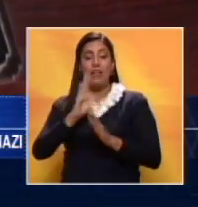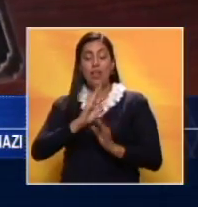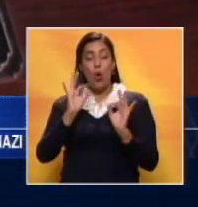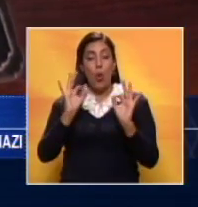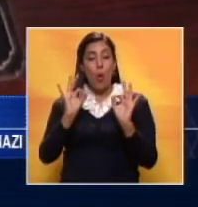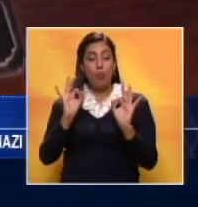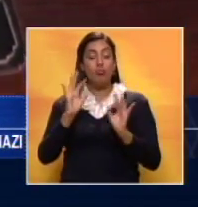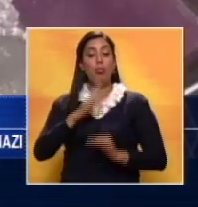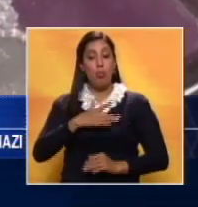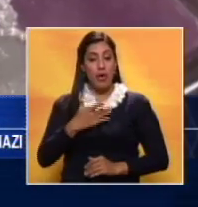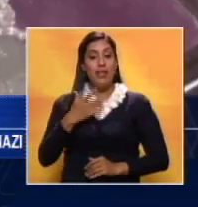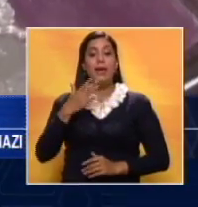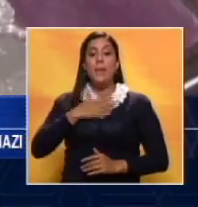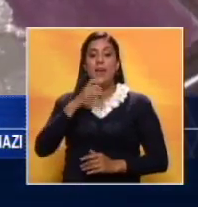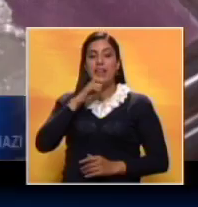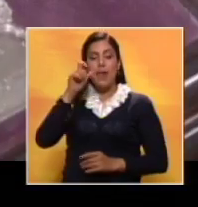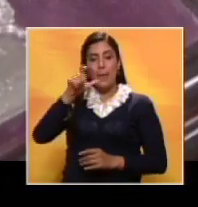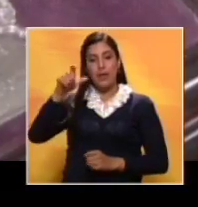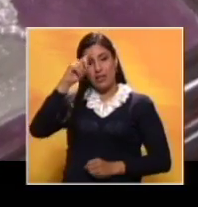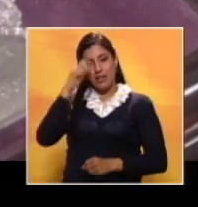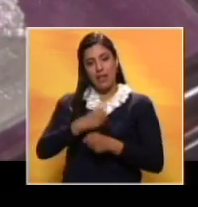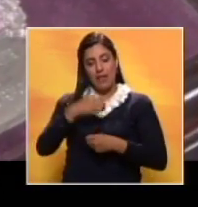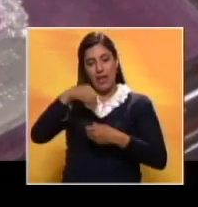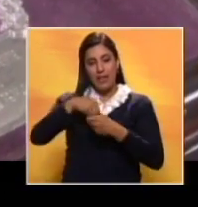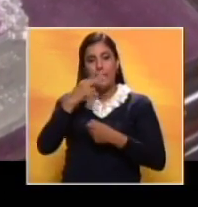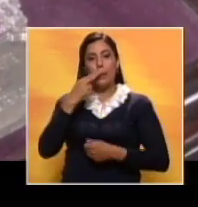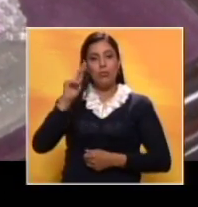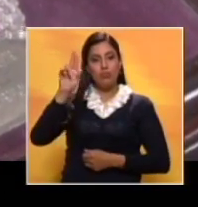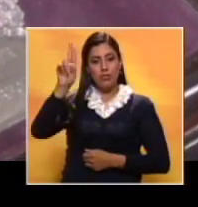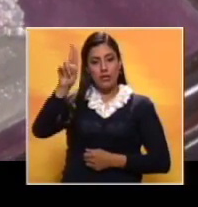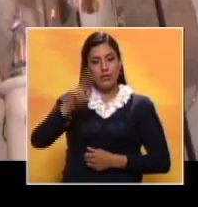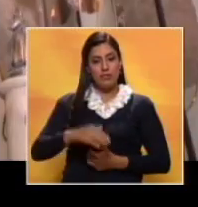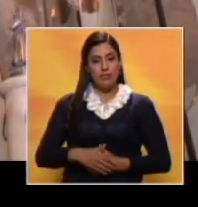ser originales y habrían pertenecido a funcionarios del nazismo.